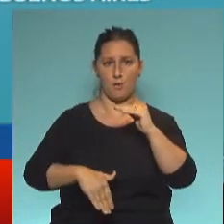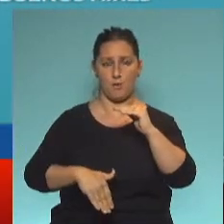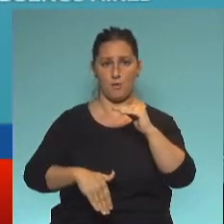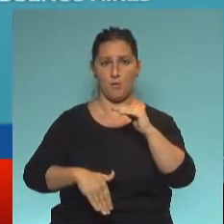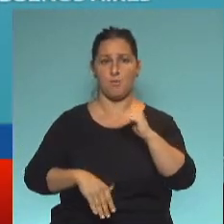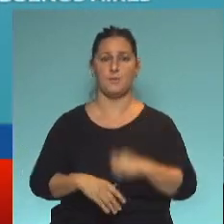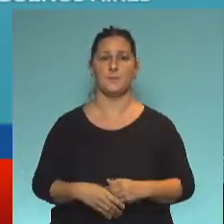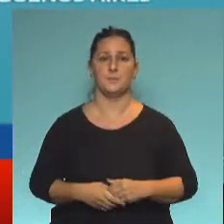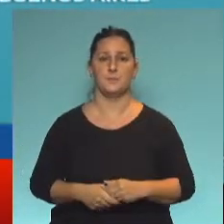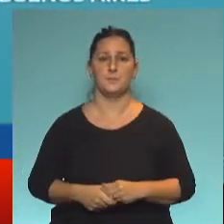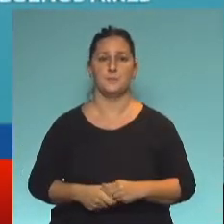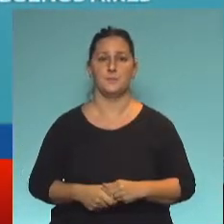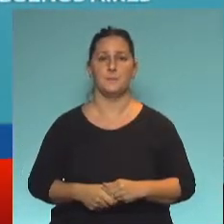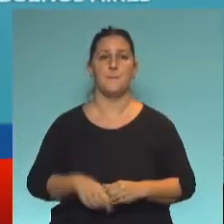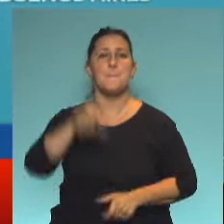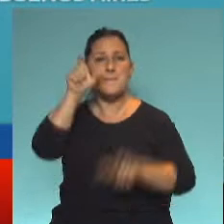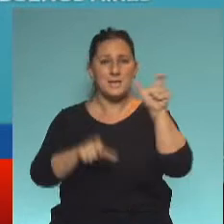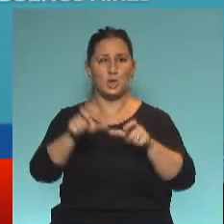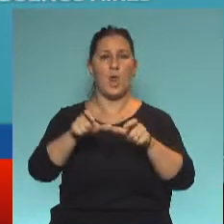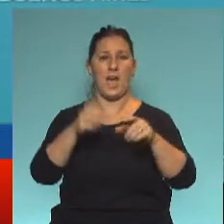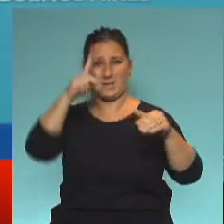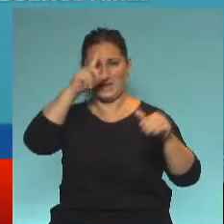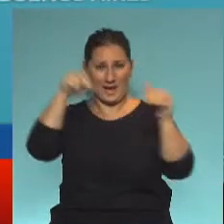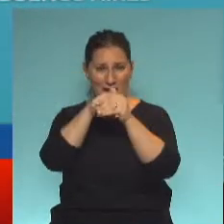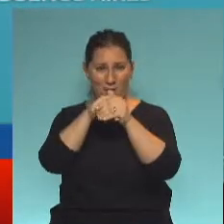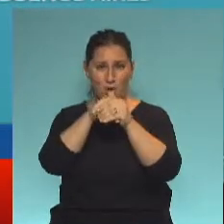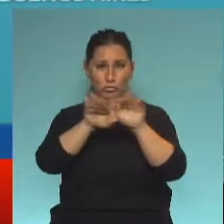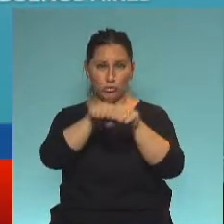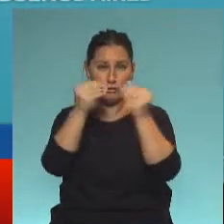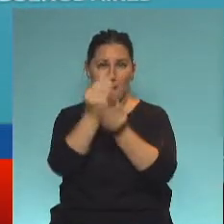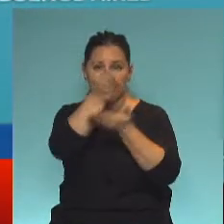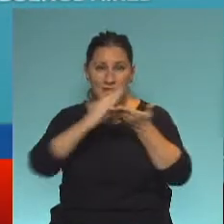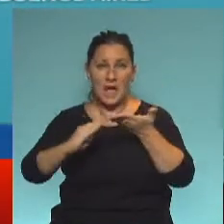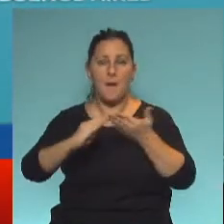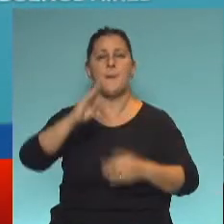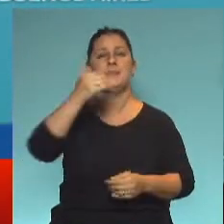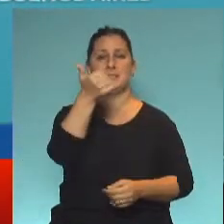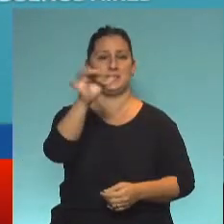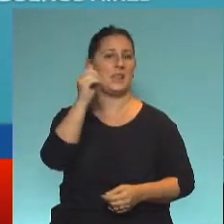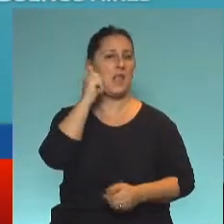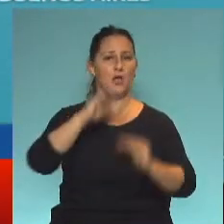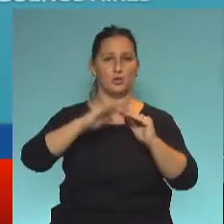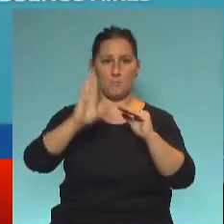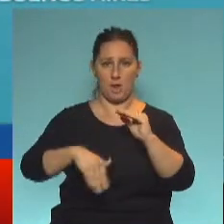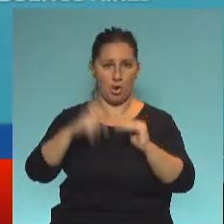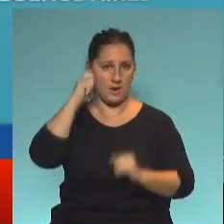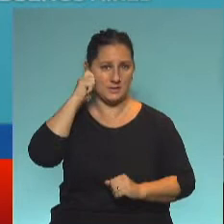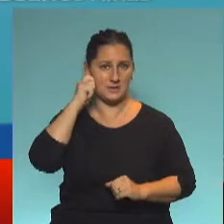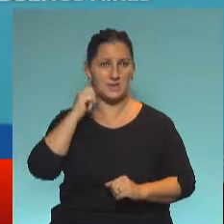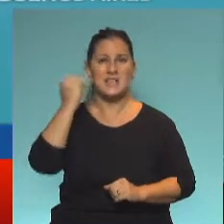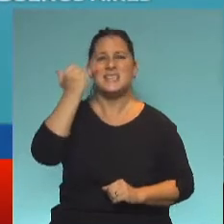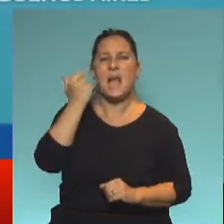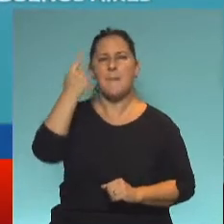mitad de los que han debido internarse en terapia intensiva son menores de 60 años. Ya no